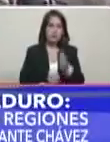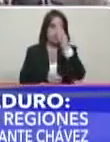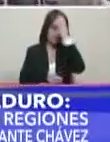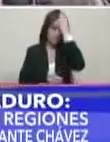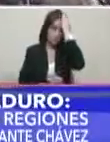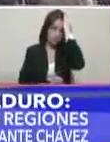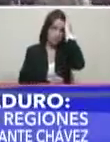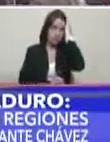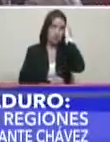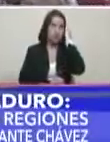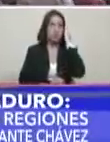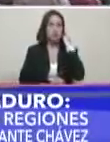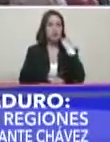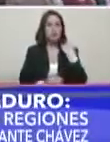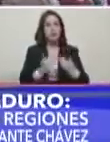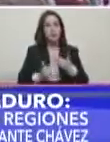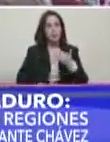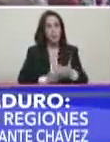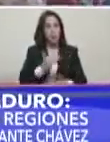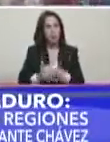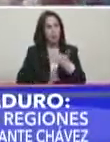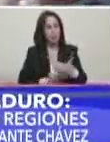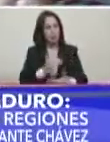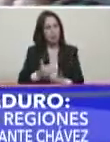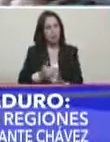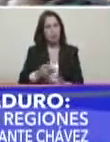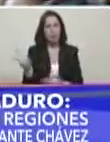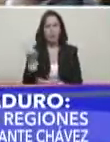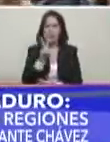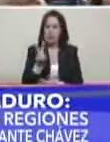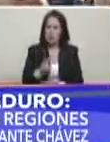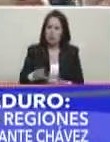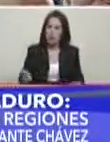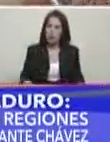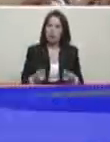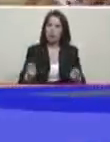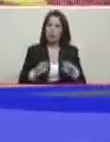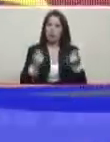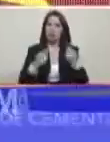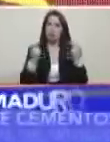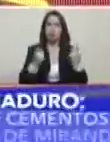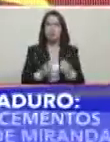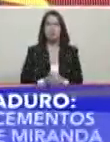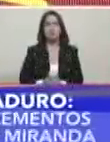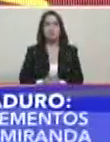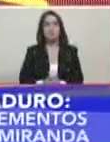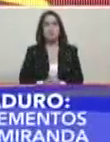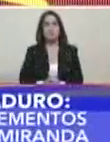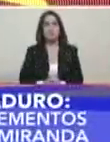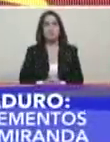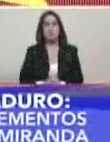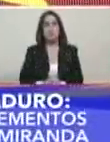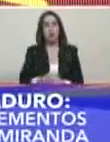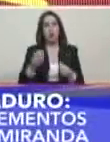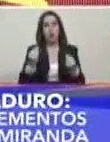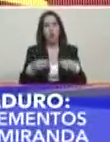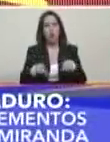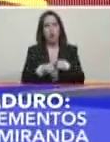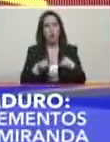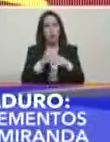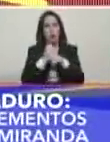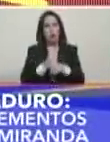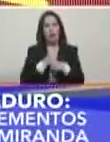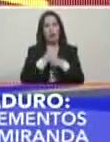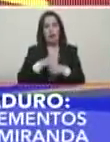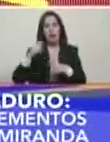Vamos, vamos, vamos, vamos, Venezuela, vamos, es como cuando uno agarra un potro, vamos potro, para adelante, dale,